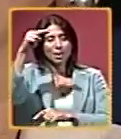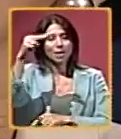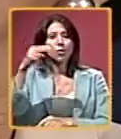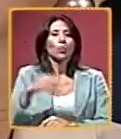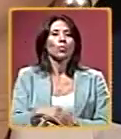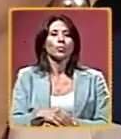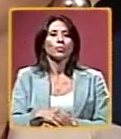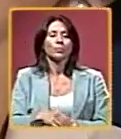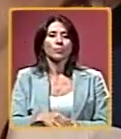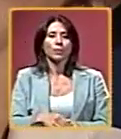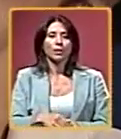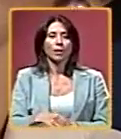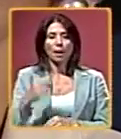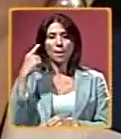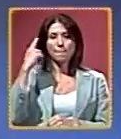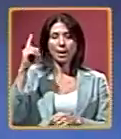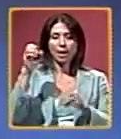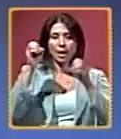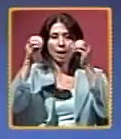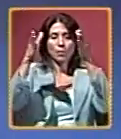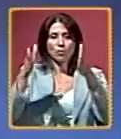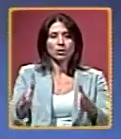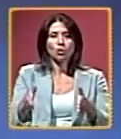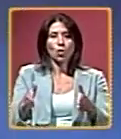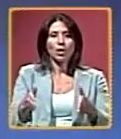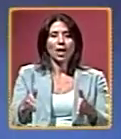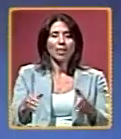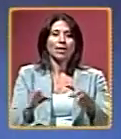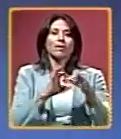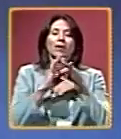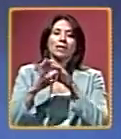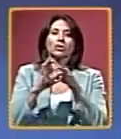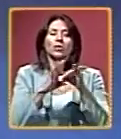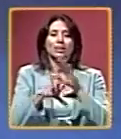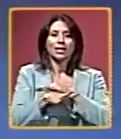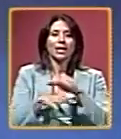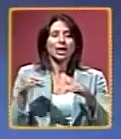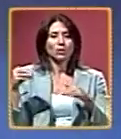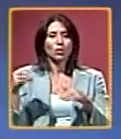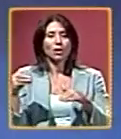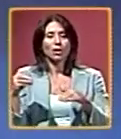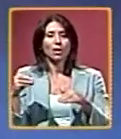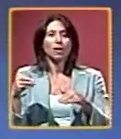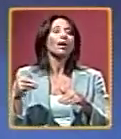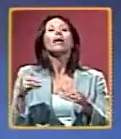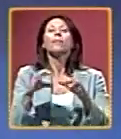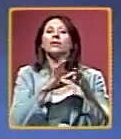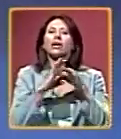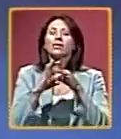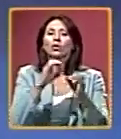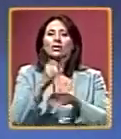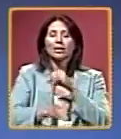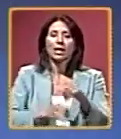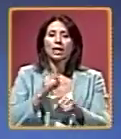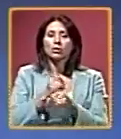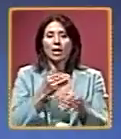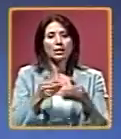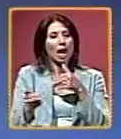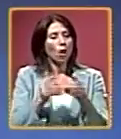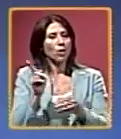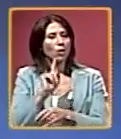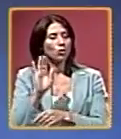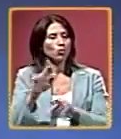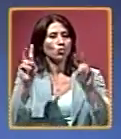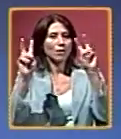Rica. Para la profesora de Relaciones Internacionales, de temas aunque no sea su tema